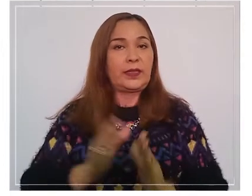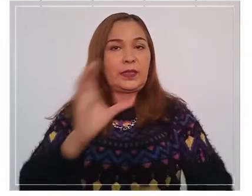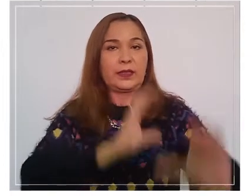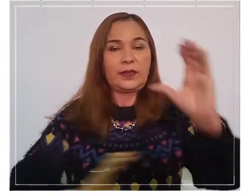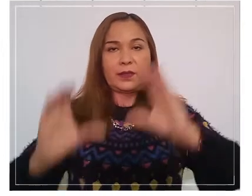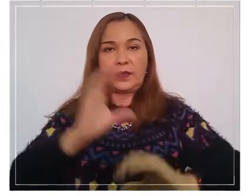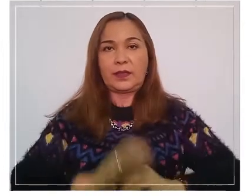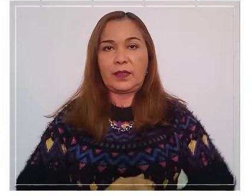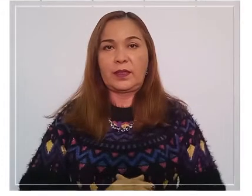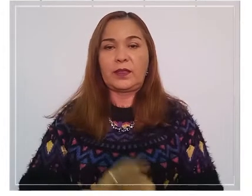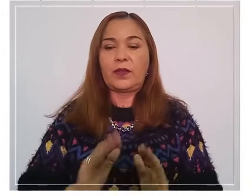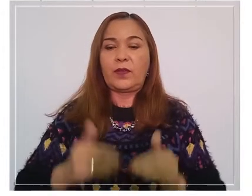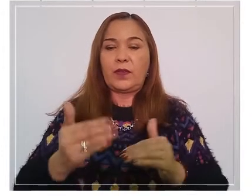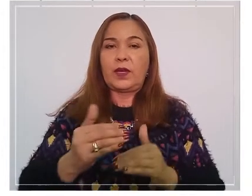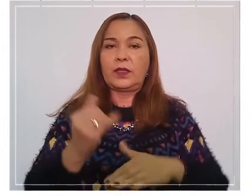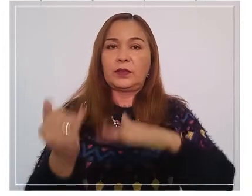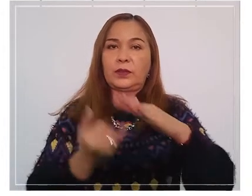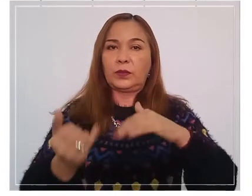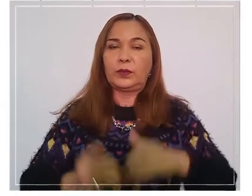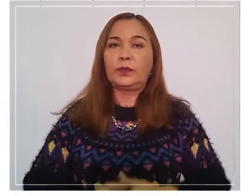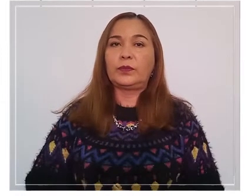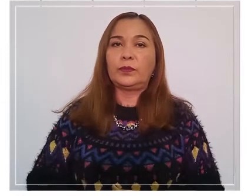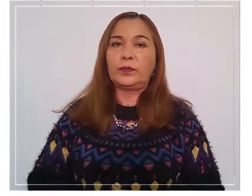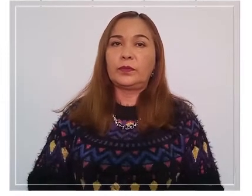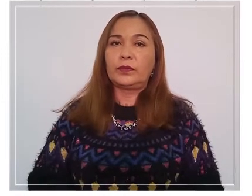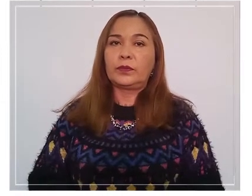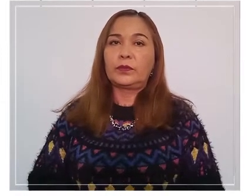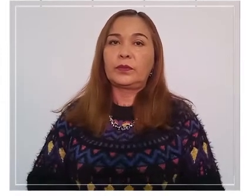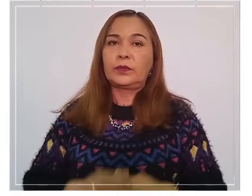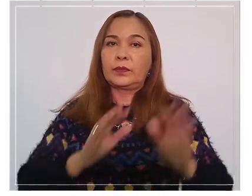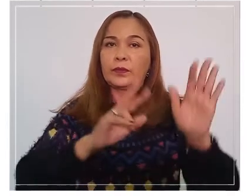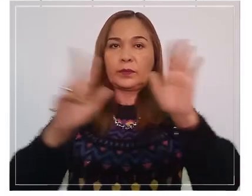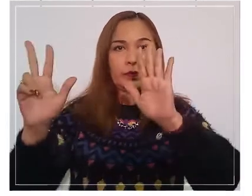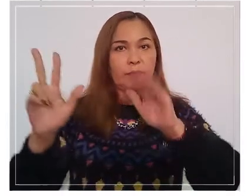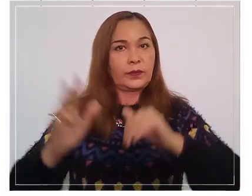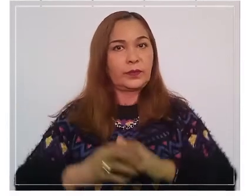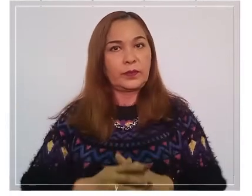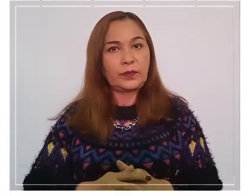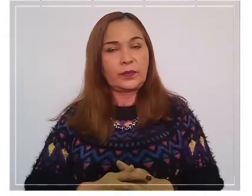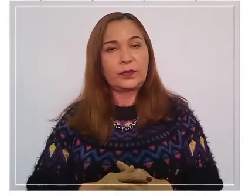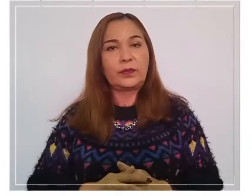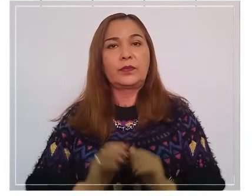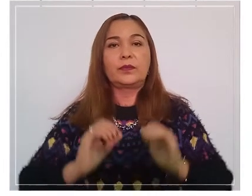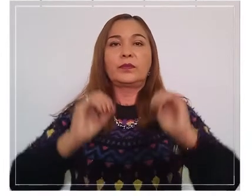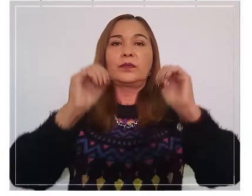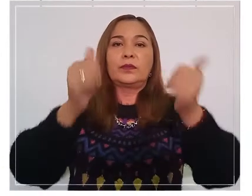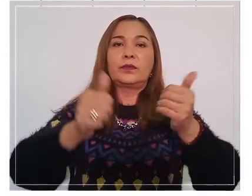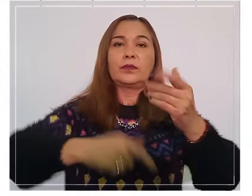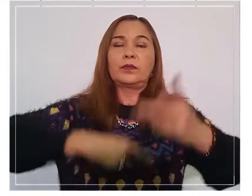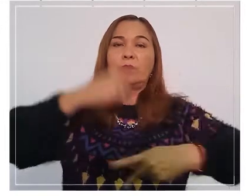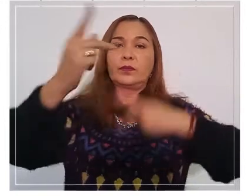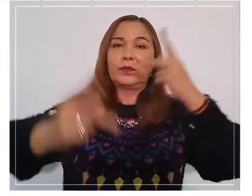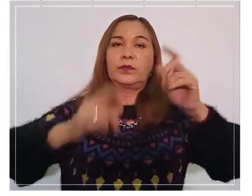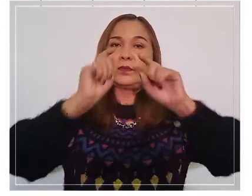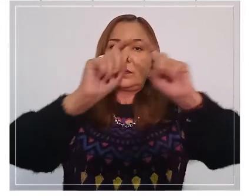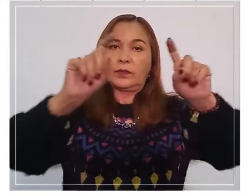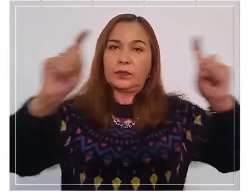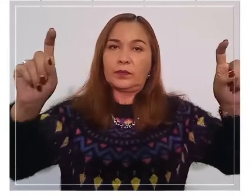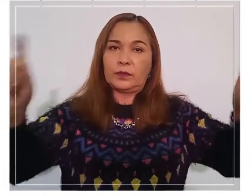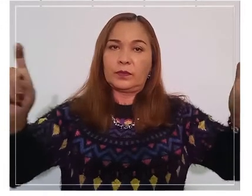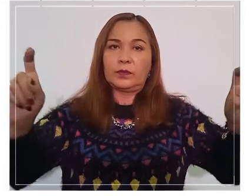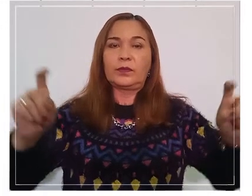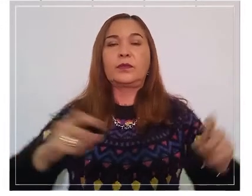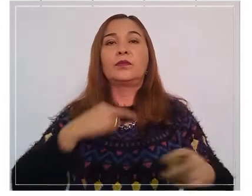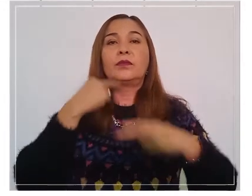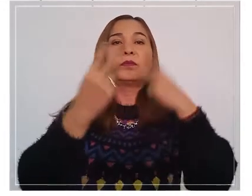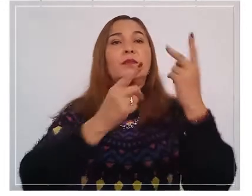ciencias fase institucional día 18 lanzamiento del proceso formativo de las